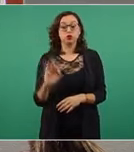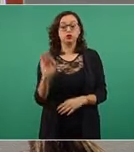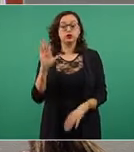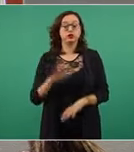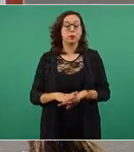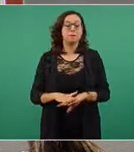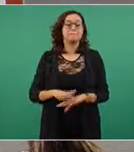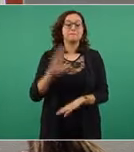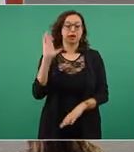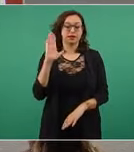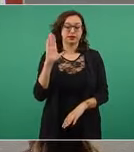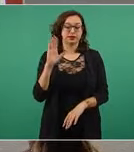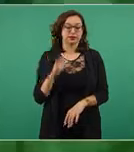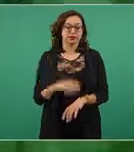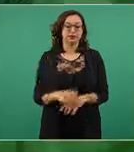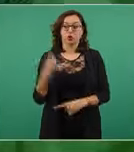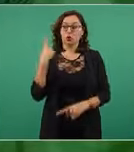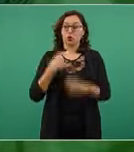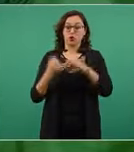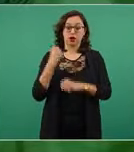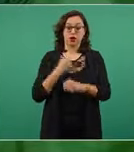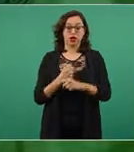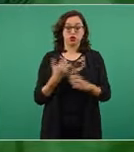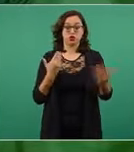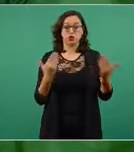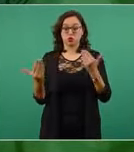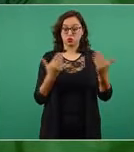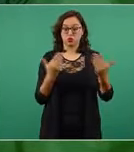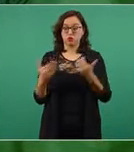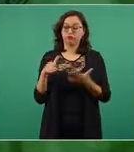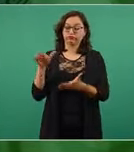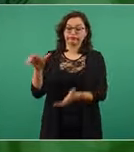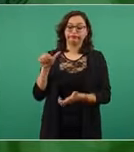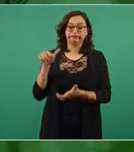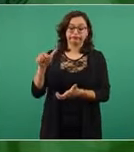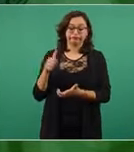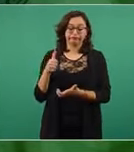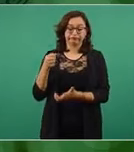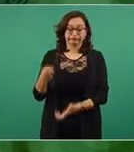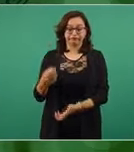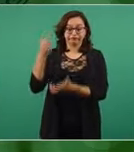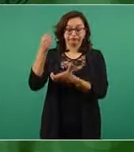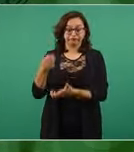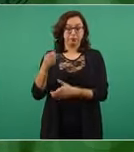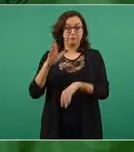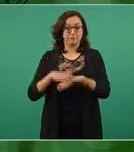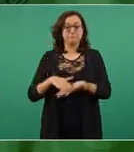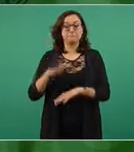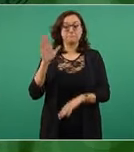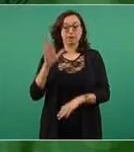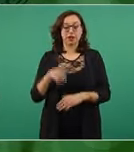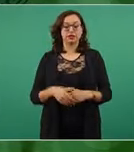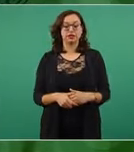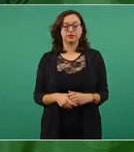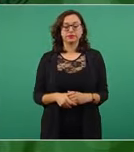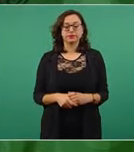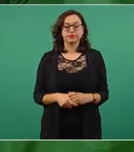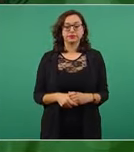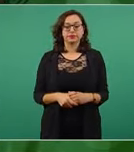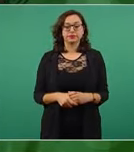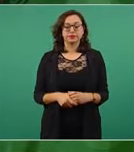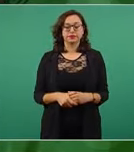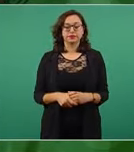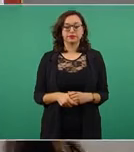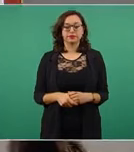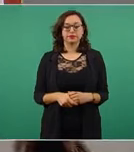más que el año pasado de ingresos en términos reales. ¿Esto qué significa? Que aquí ya estamos